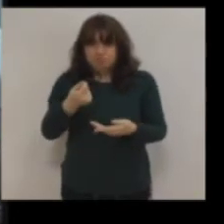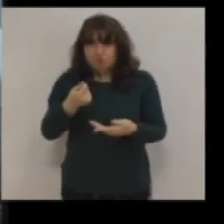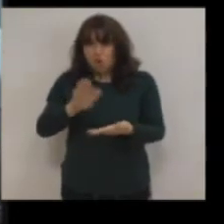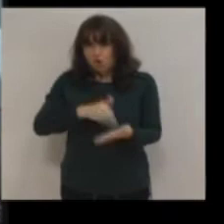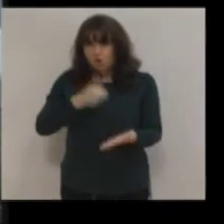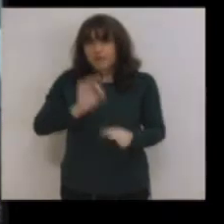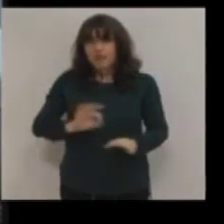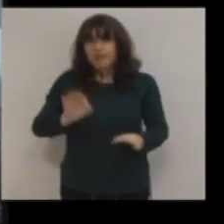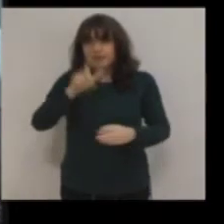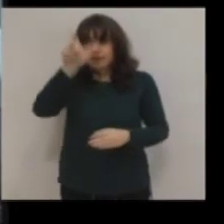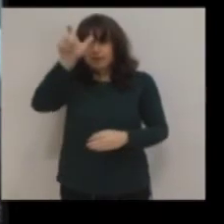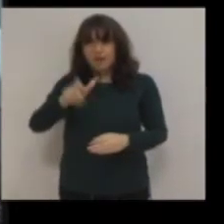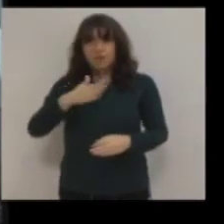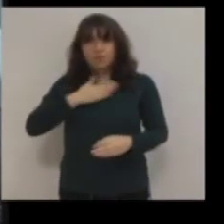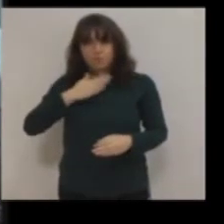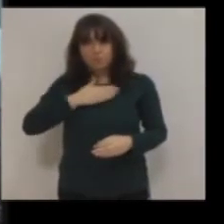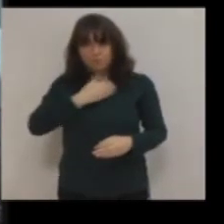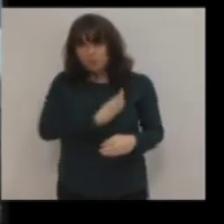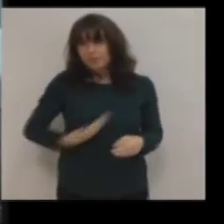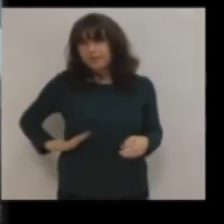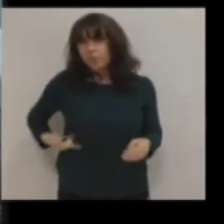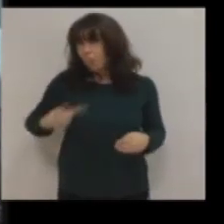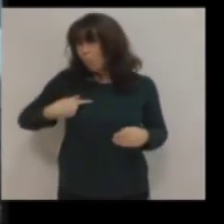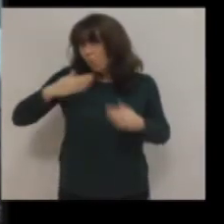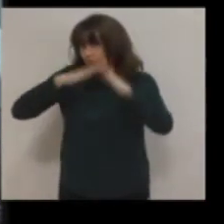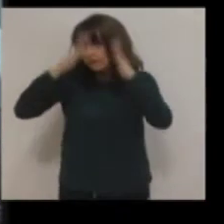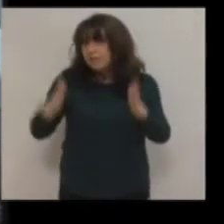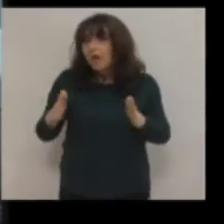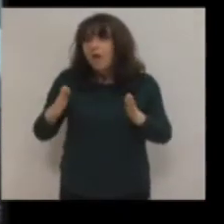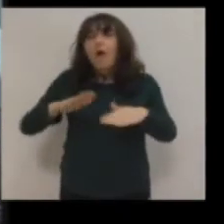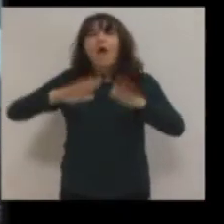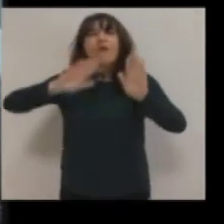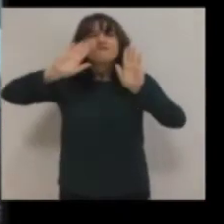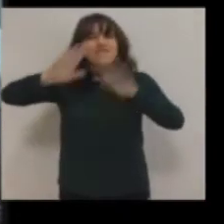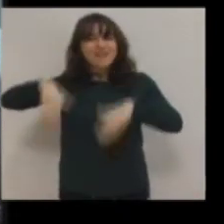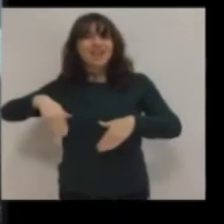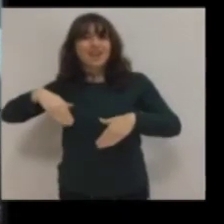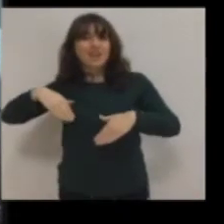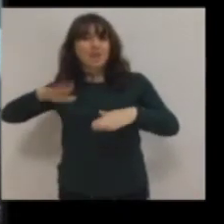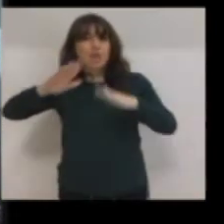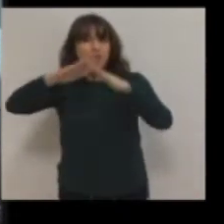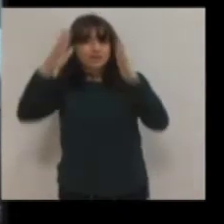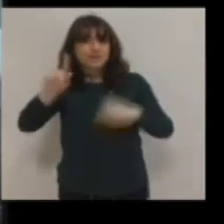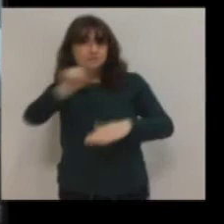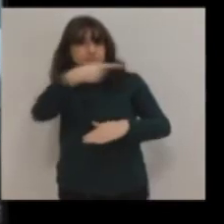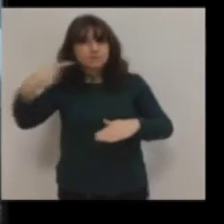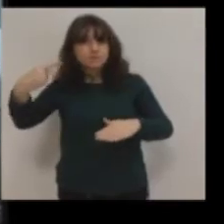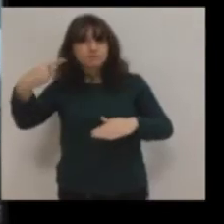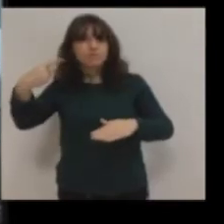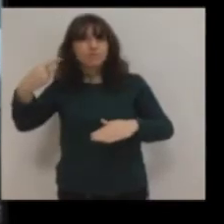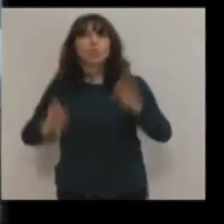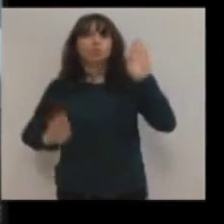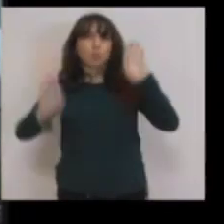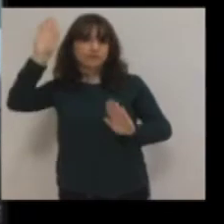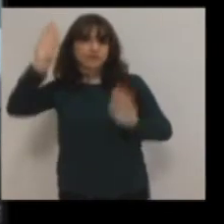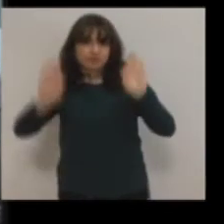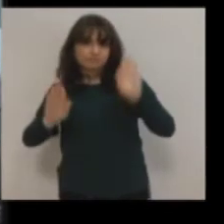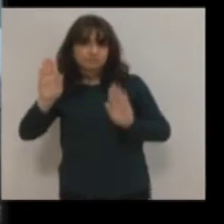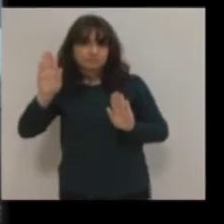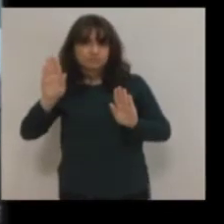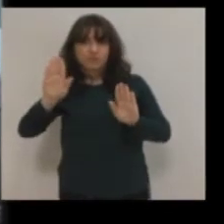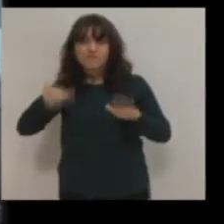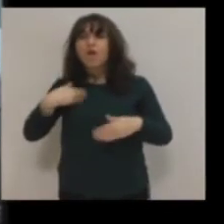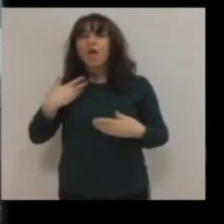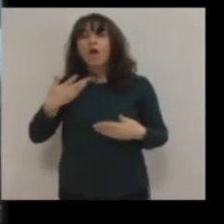del propietario de una de las viviendas han llevado a la subasta de su casa. Y ha llegado el asunto a